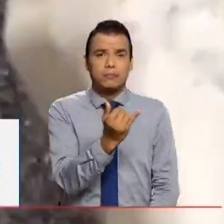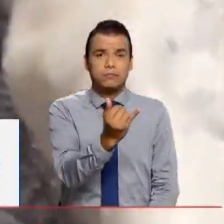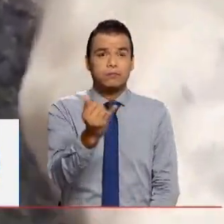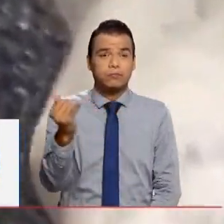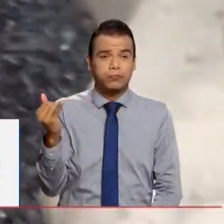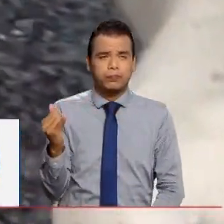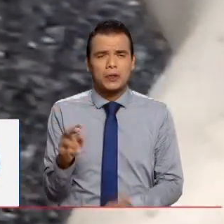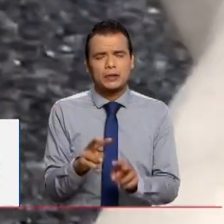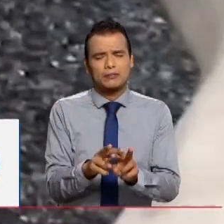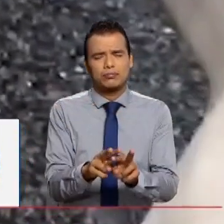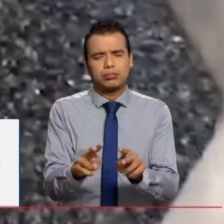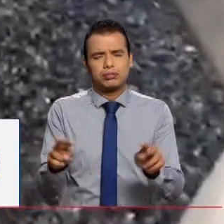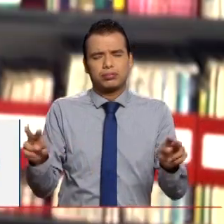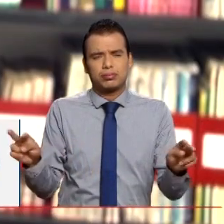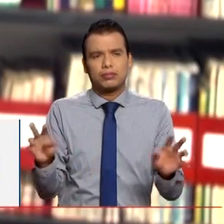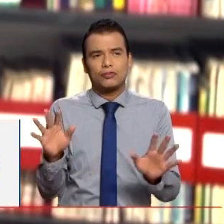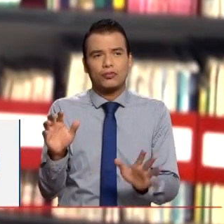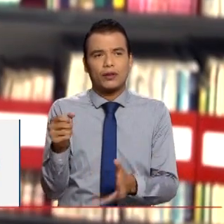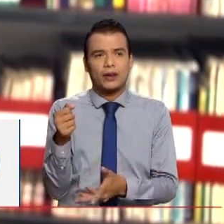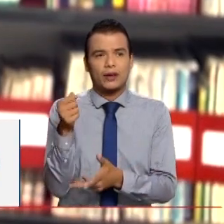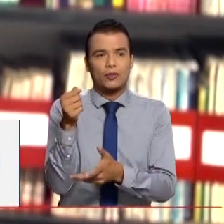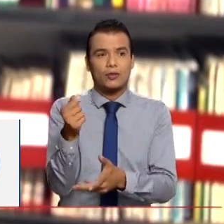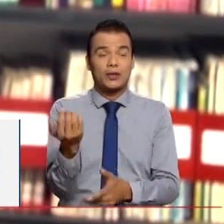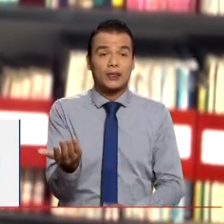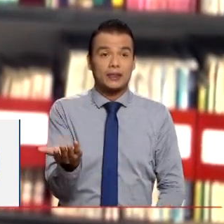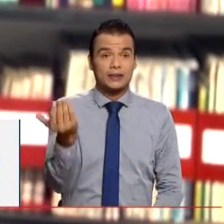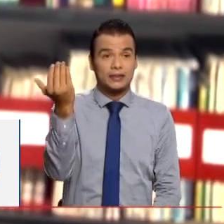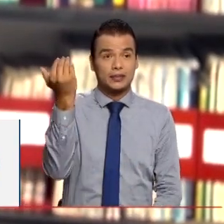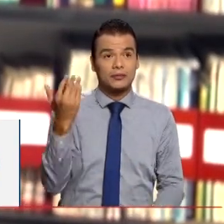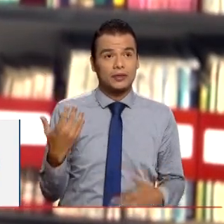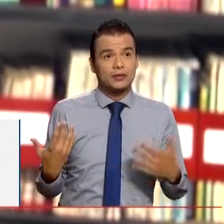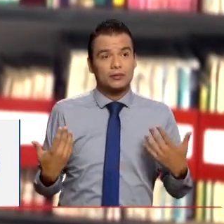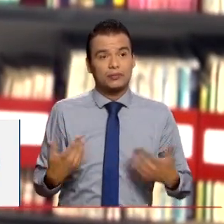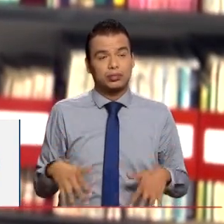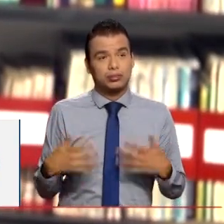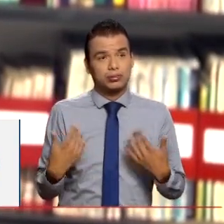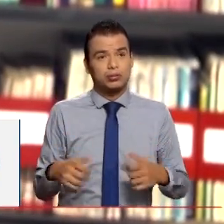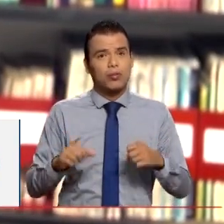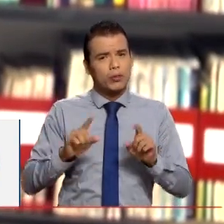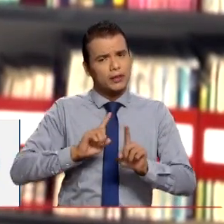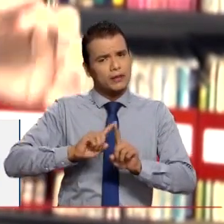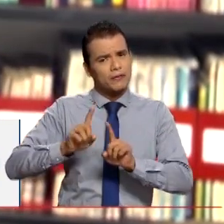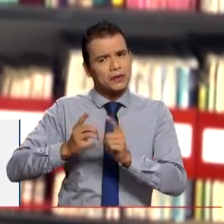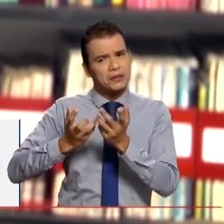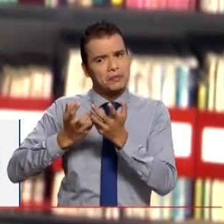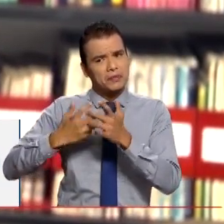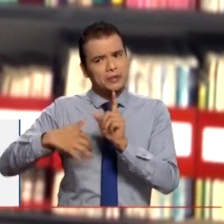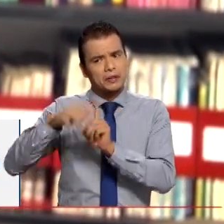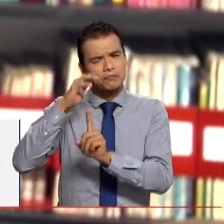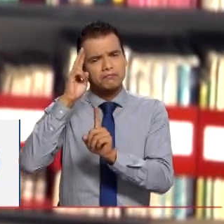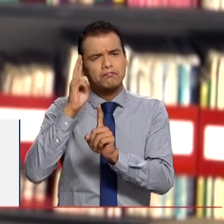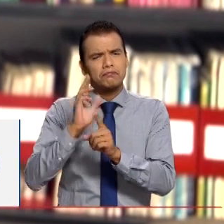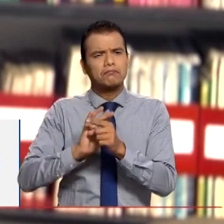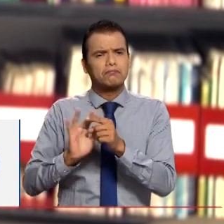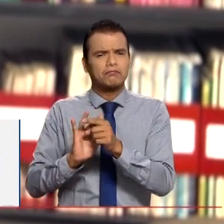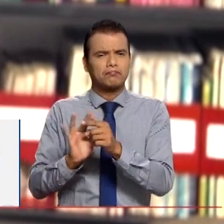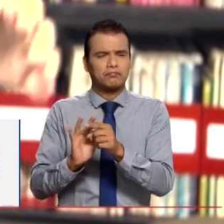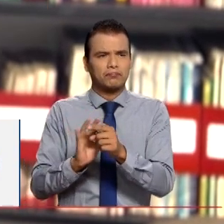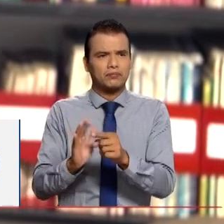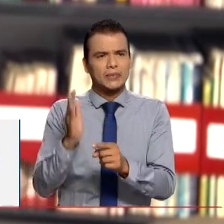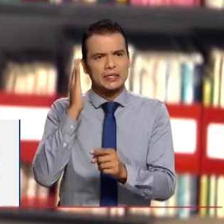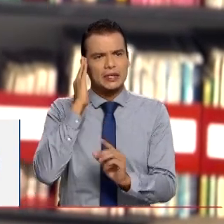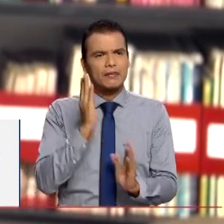altamente diversificada y esto le genera un gran potencial para incursionar negocios verdes en distinta actividades debido a que tanto